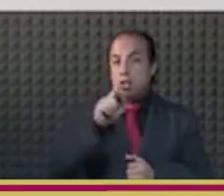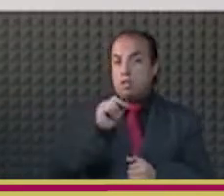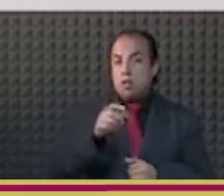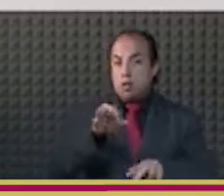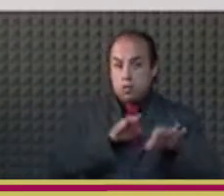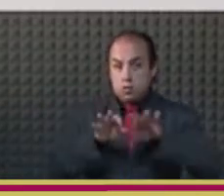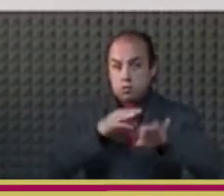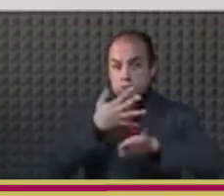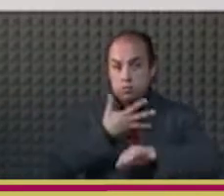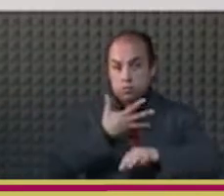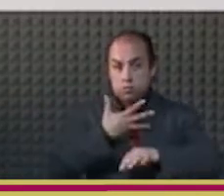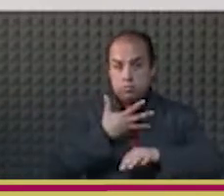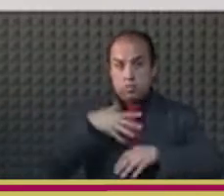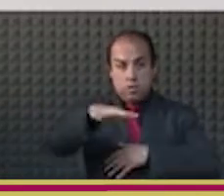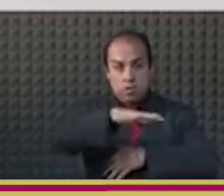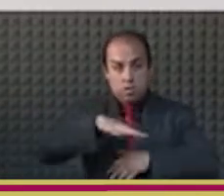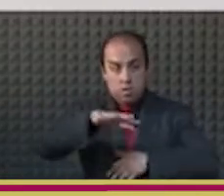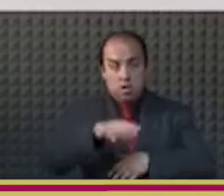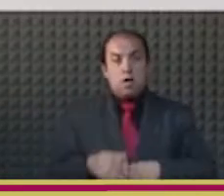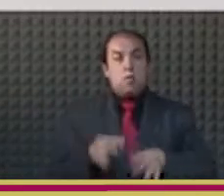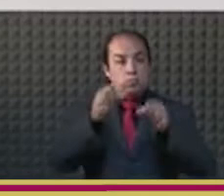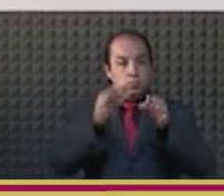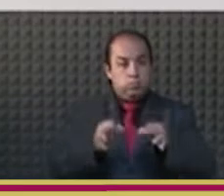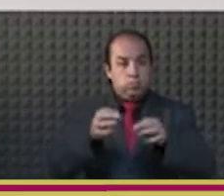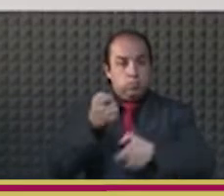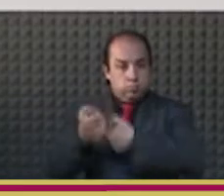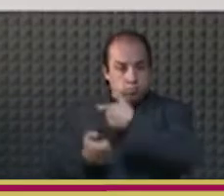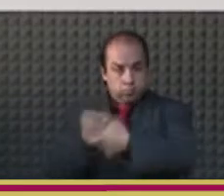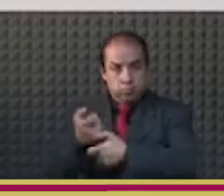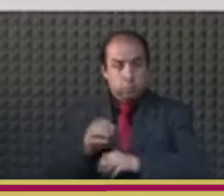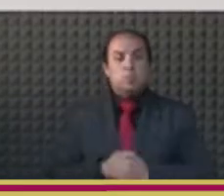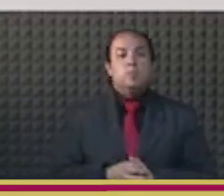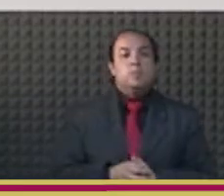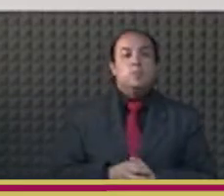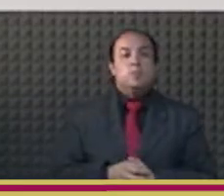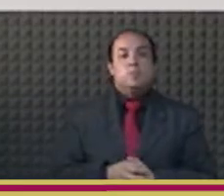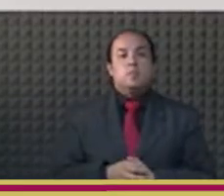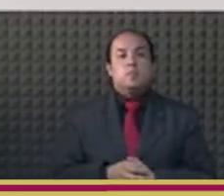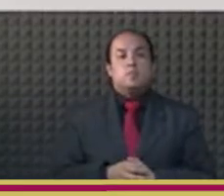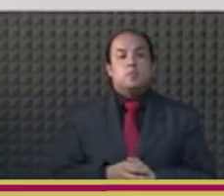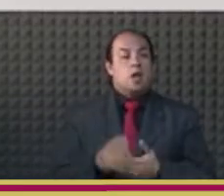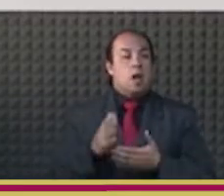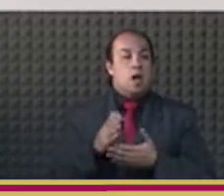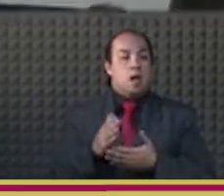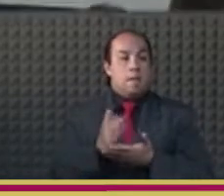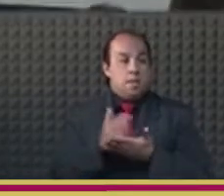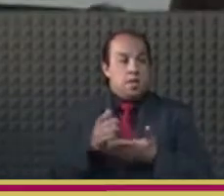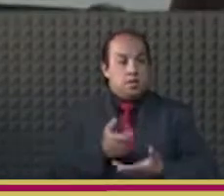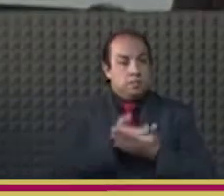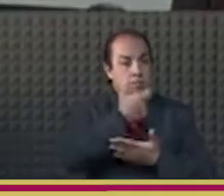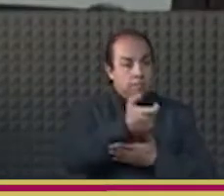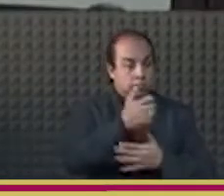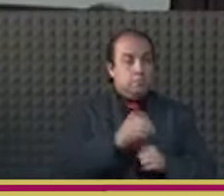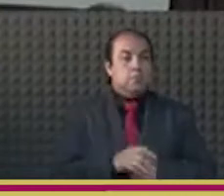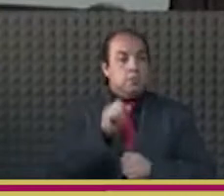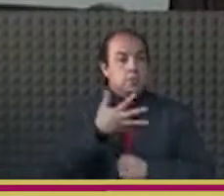empleos sean generados en el sector formal de la economía, lo cual, además de darles un sueldo,